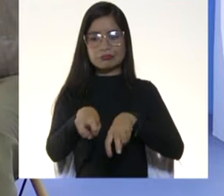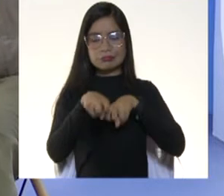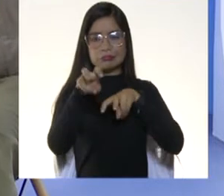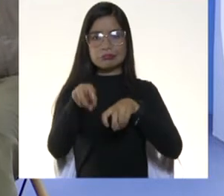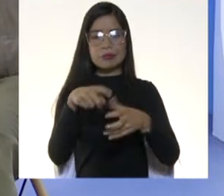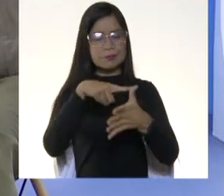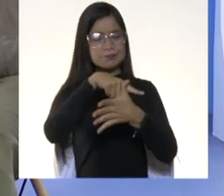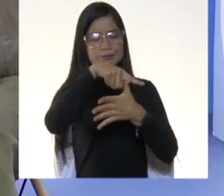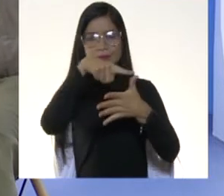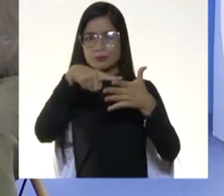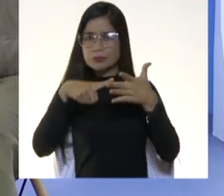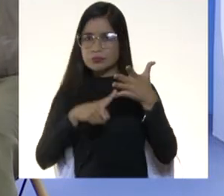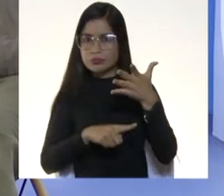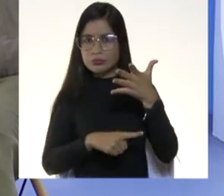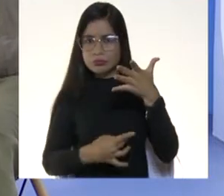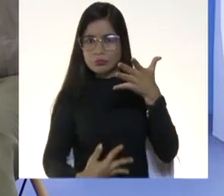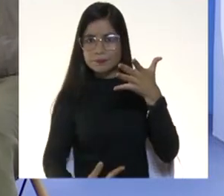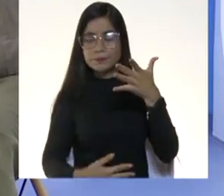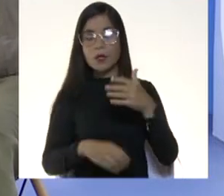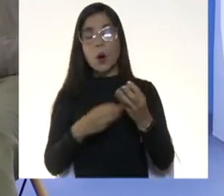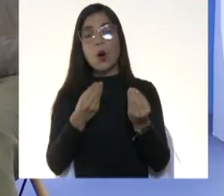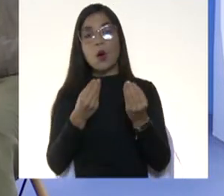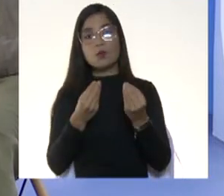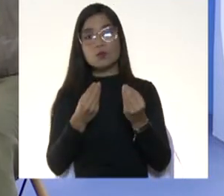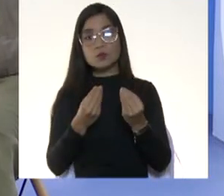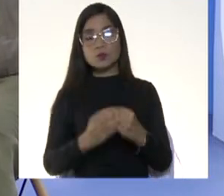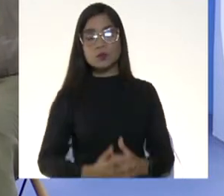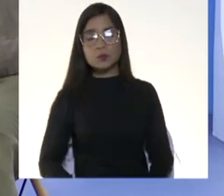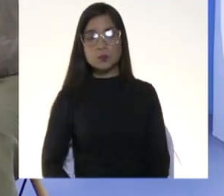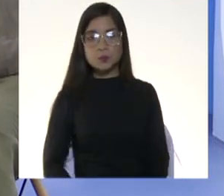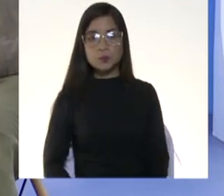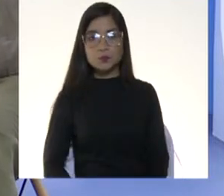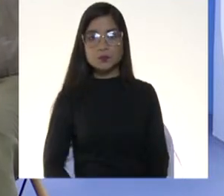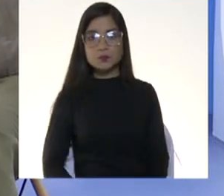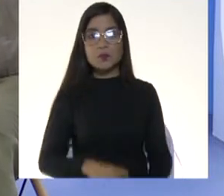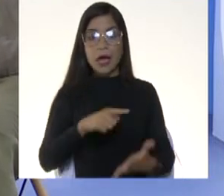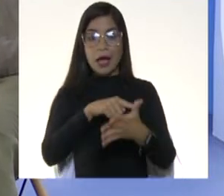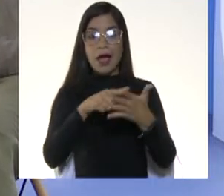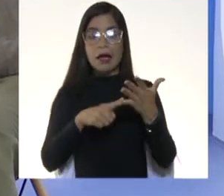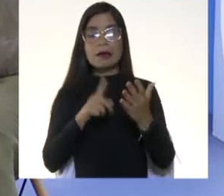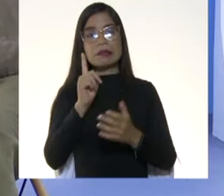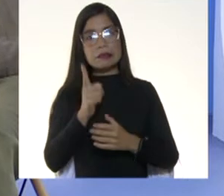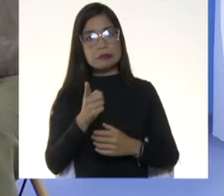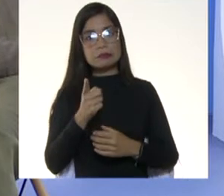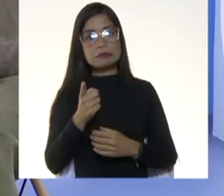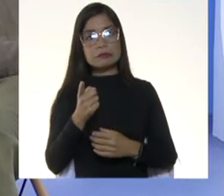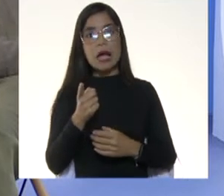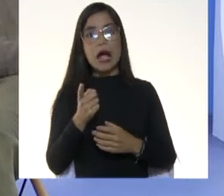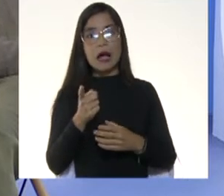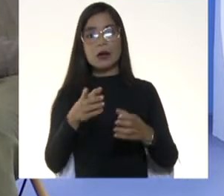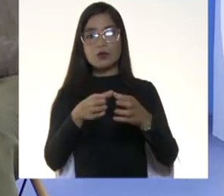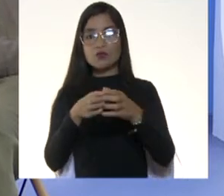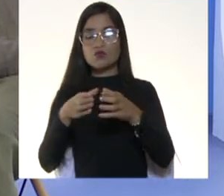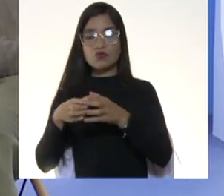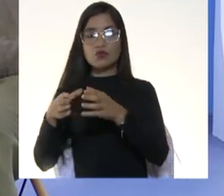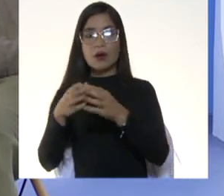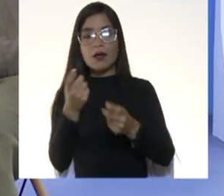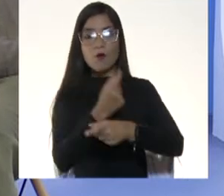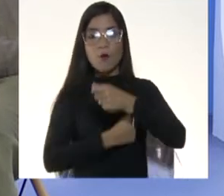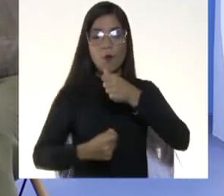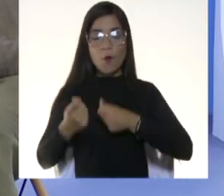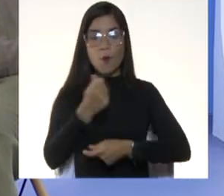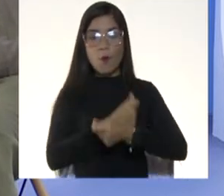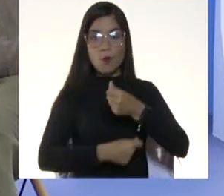especialidades que deberíamos de cubrir todos esos espacios productivos de la economía venezolana para entonces empezar a cubrir